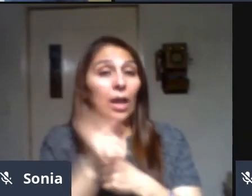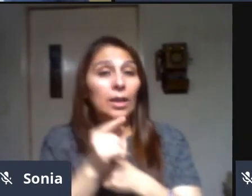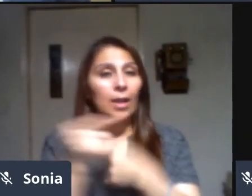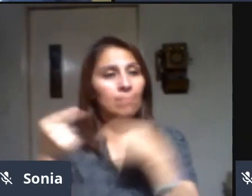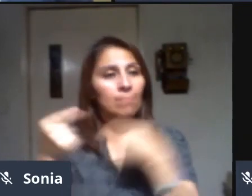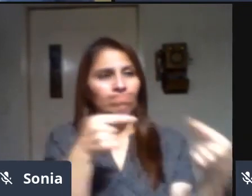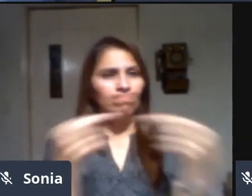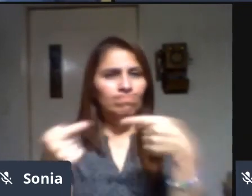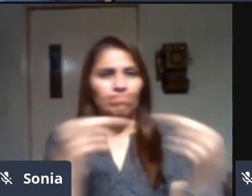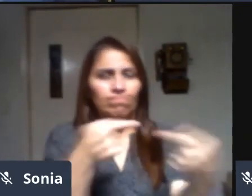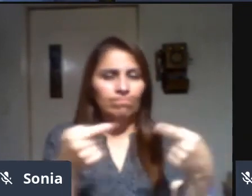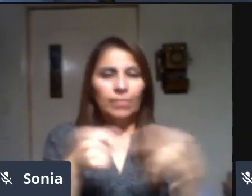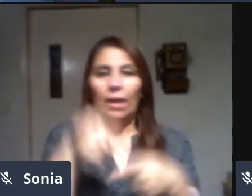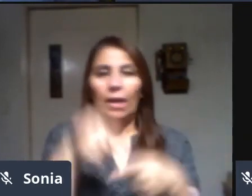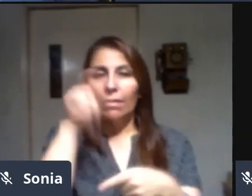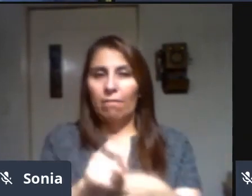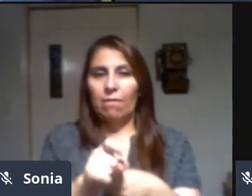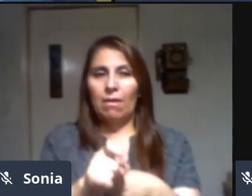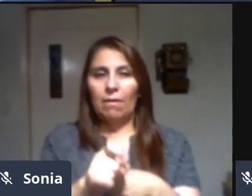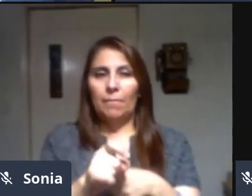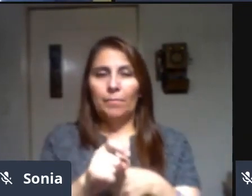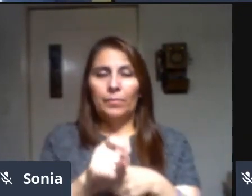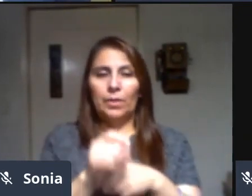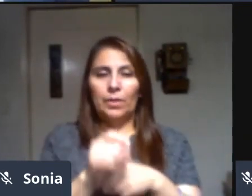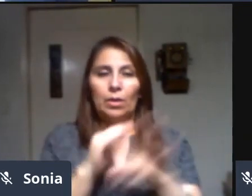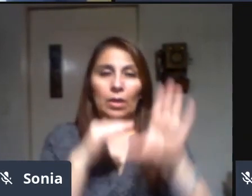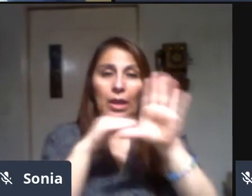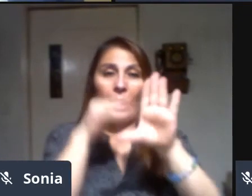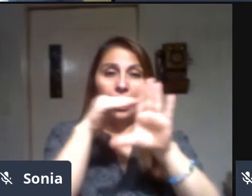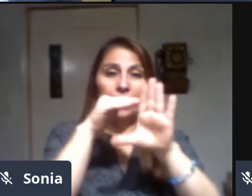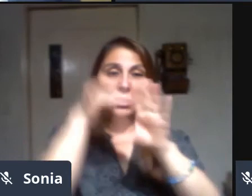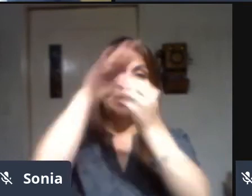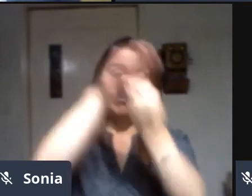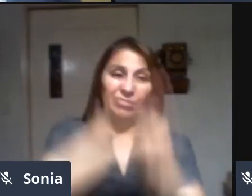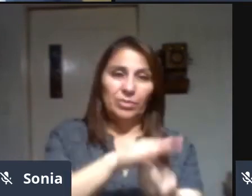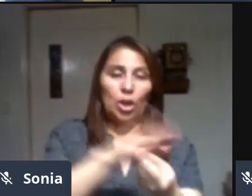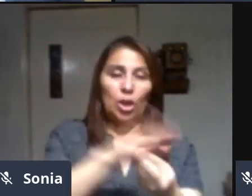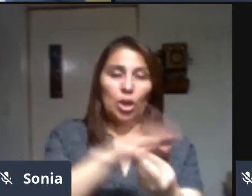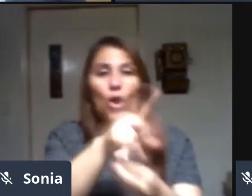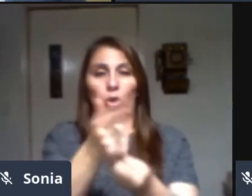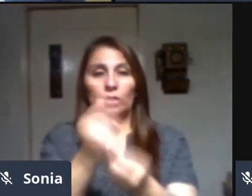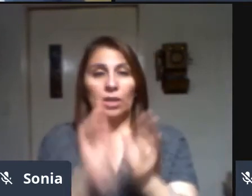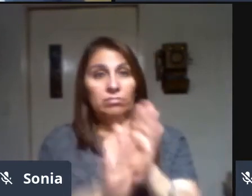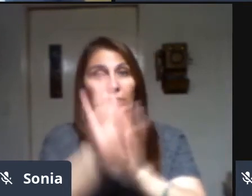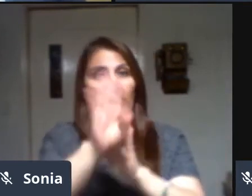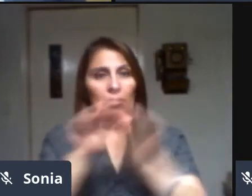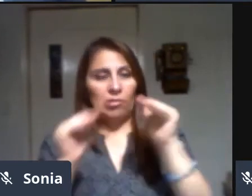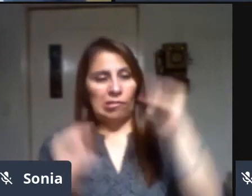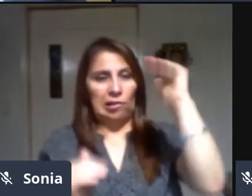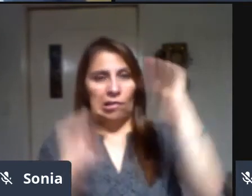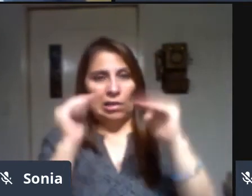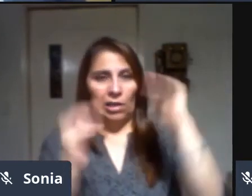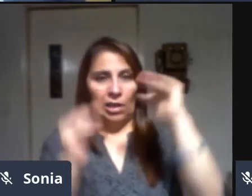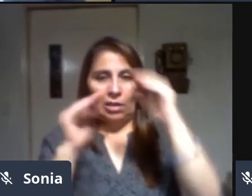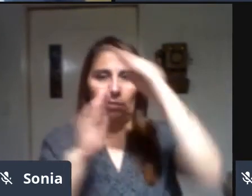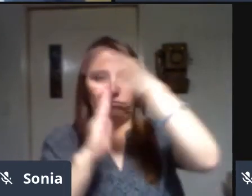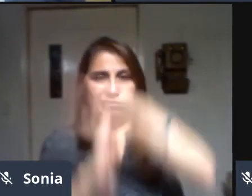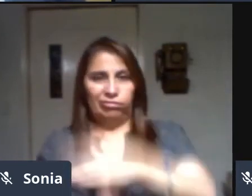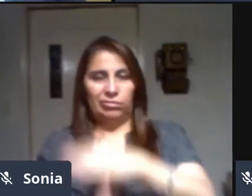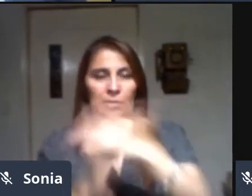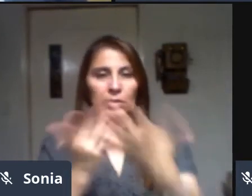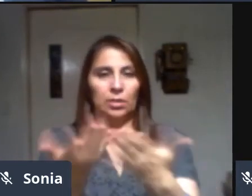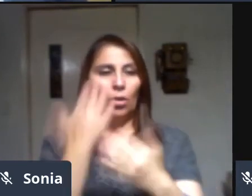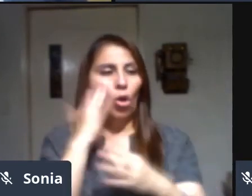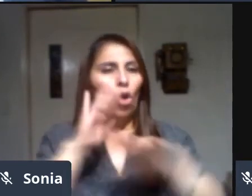que había una presión en el modo en cómo persistía la exclusión de los